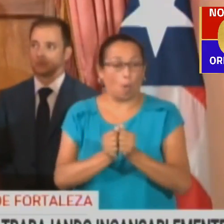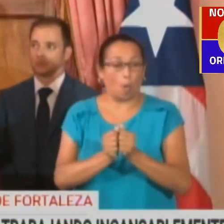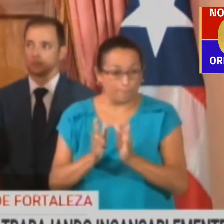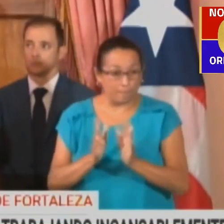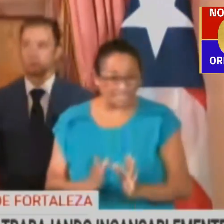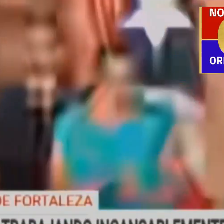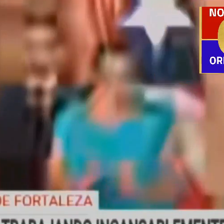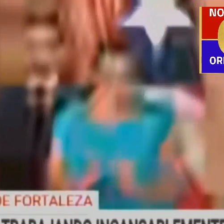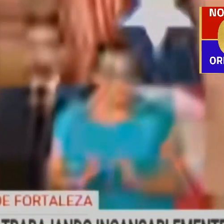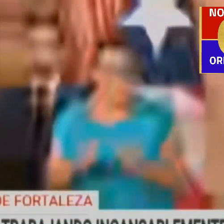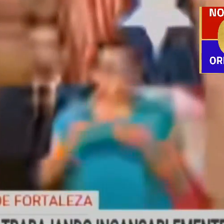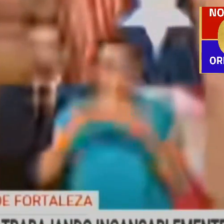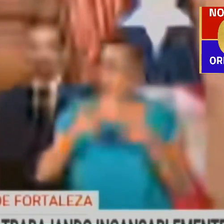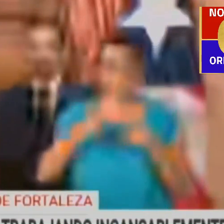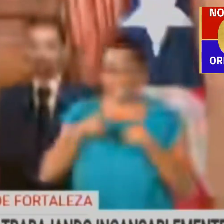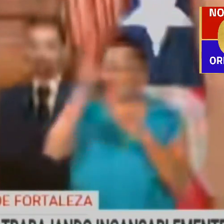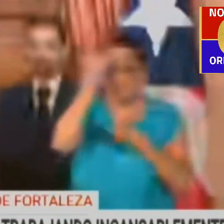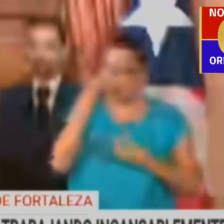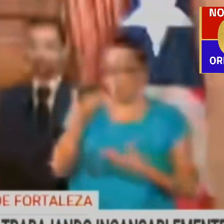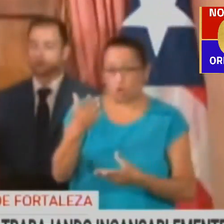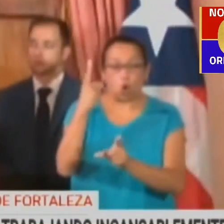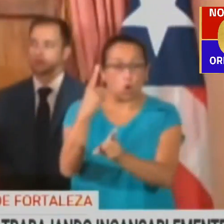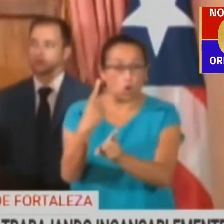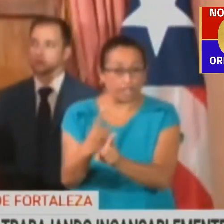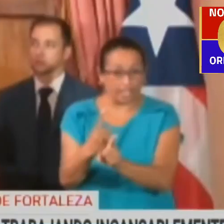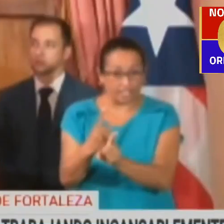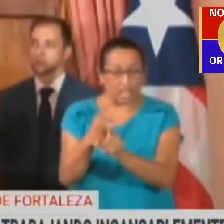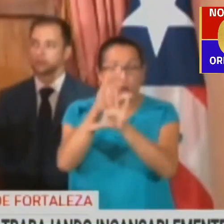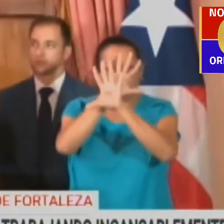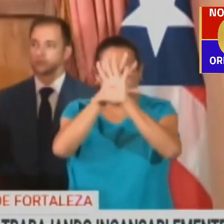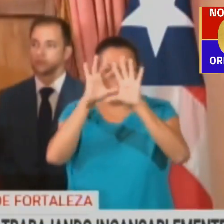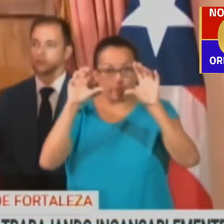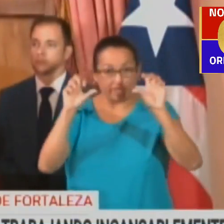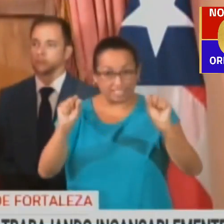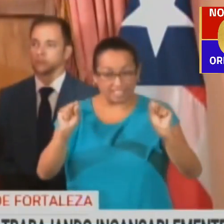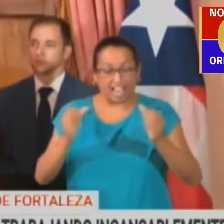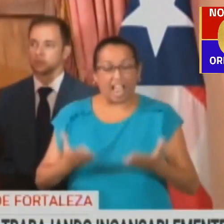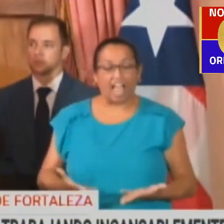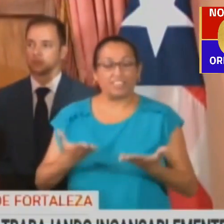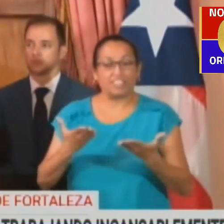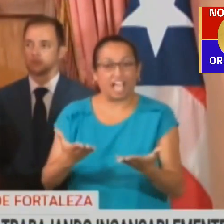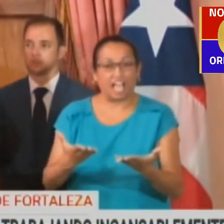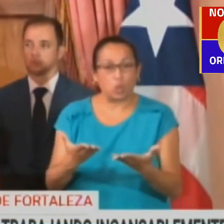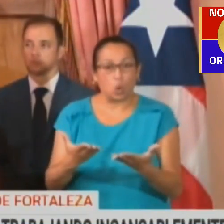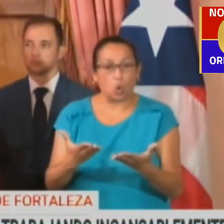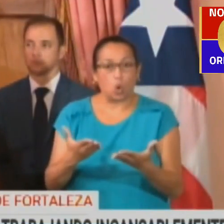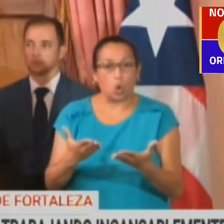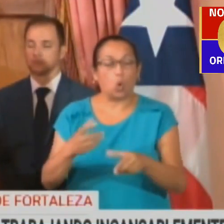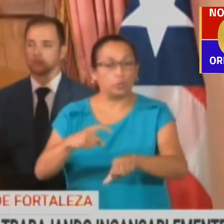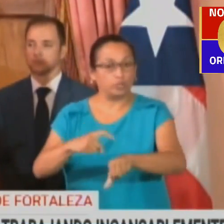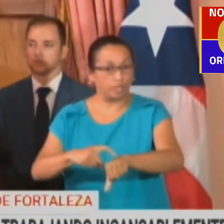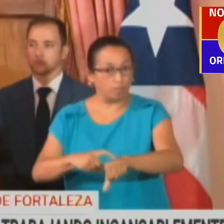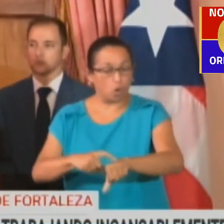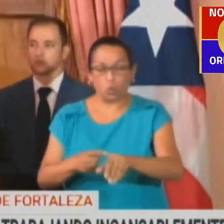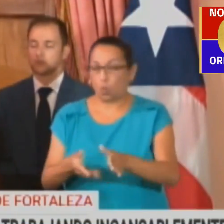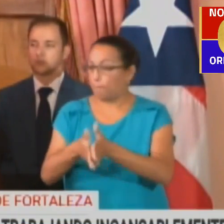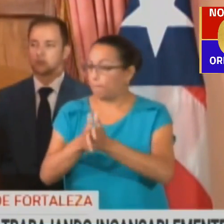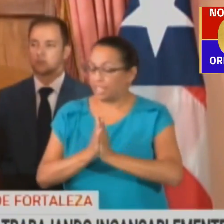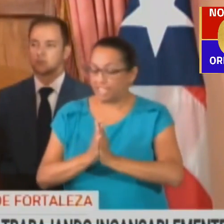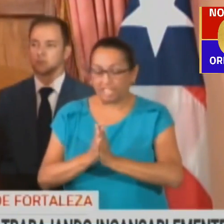las expresiones correctas. Los presidentes han dado un espacio... no han pedido renuncia,